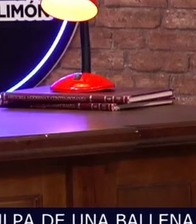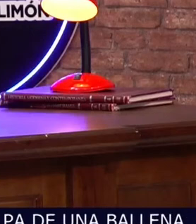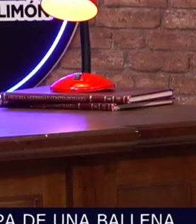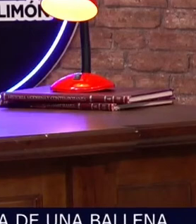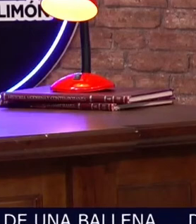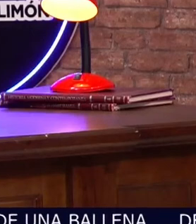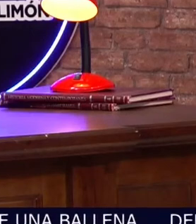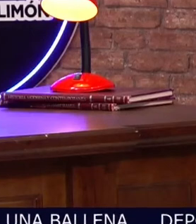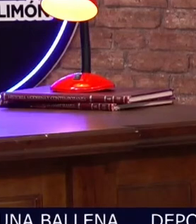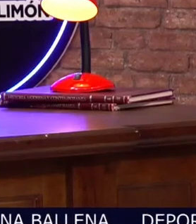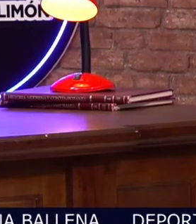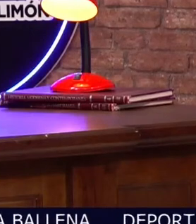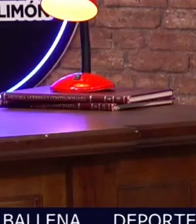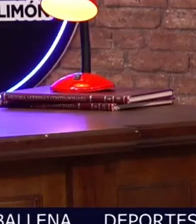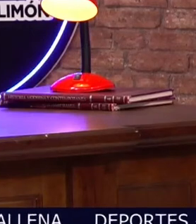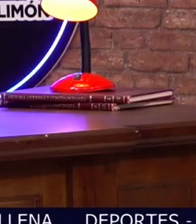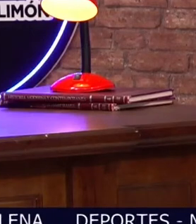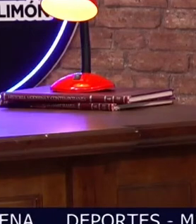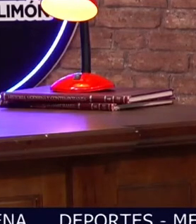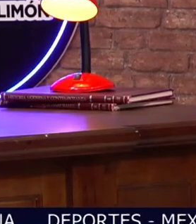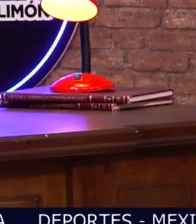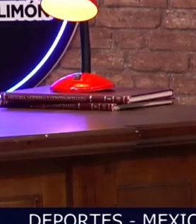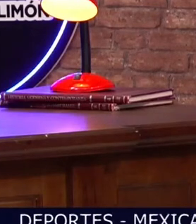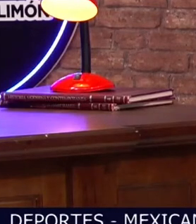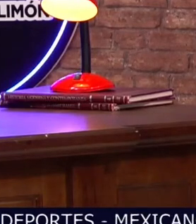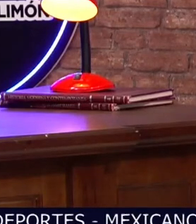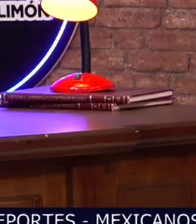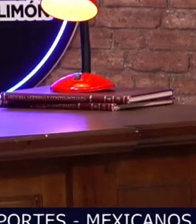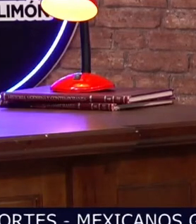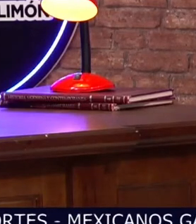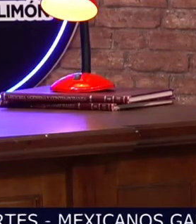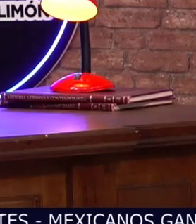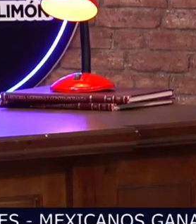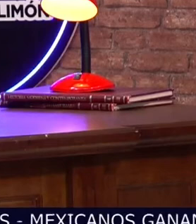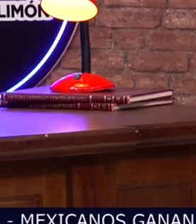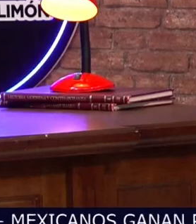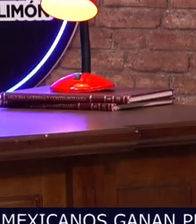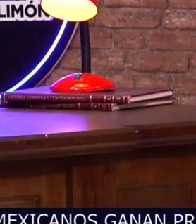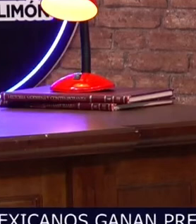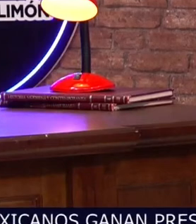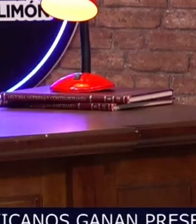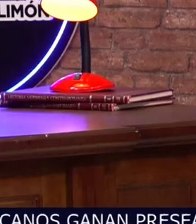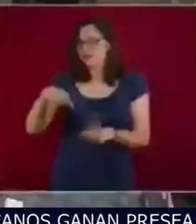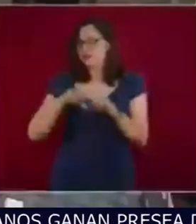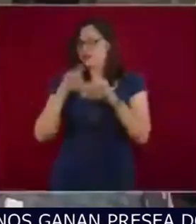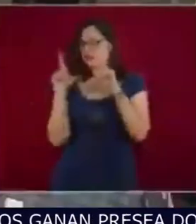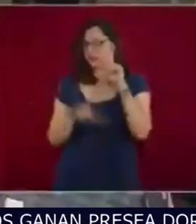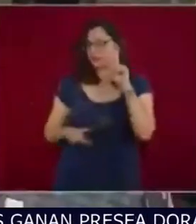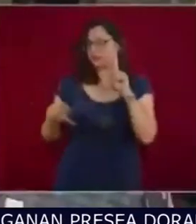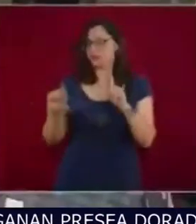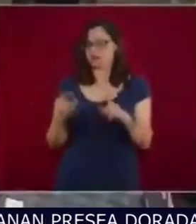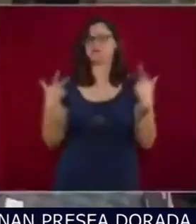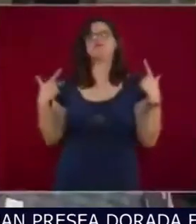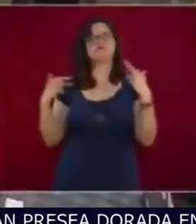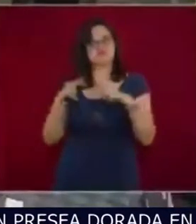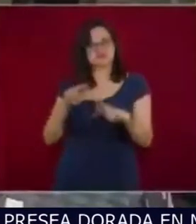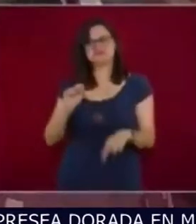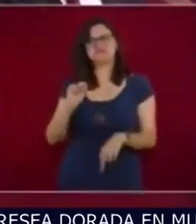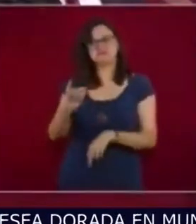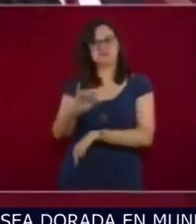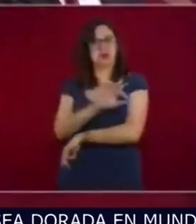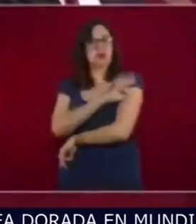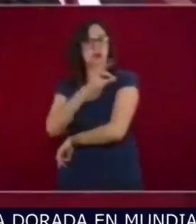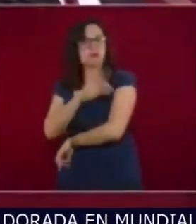gobierno, les voy a subir un 7.5% a su salario, así lo dijo ayer la secretaria de Educación. Por ello, la